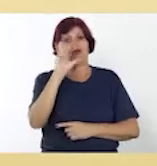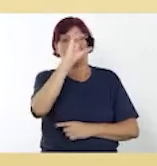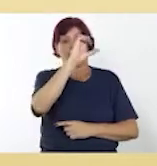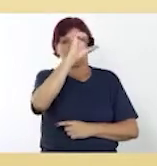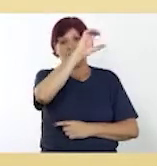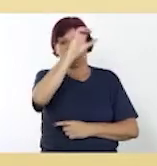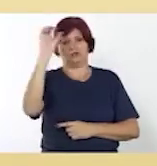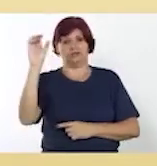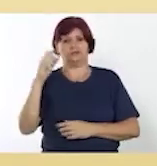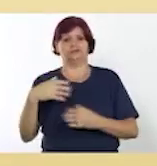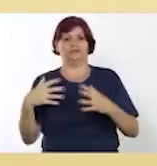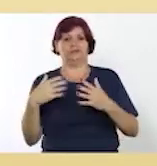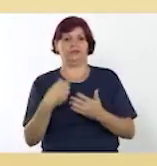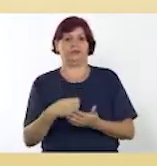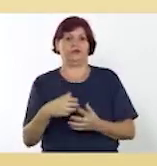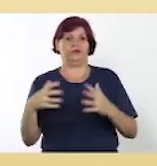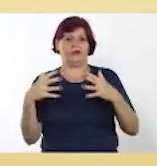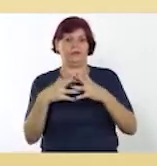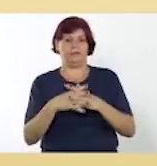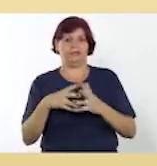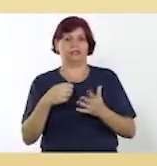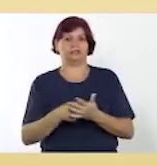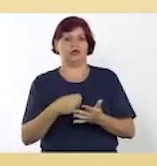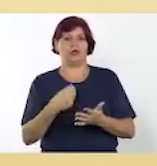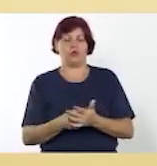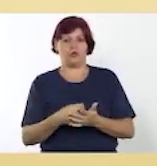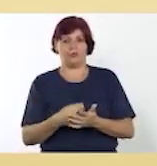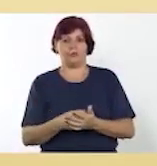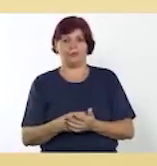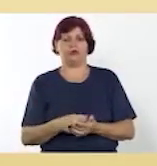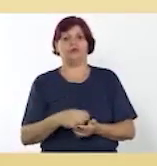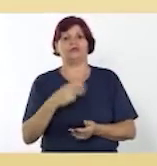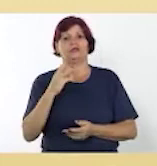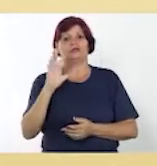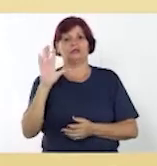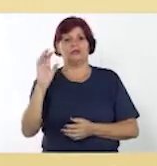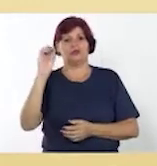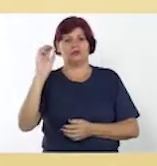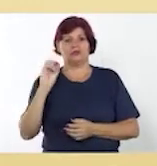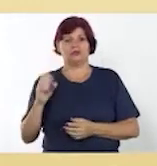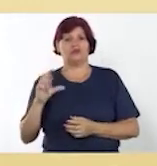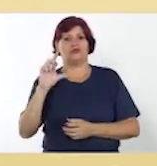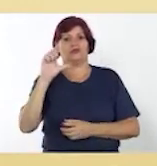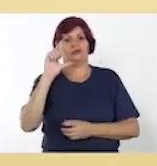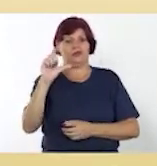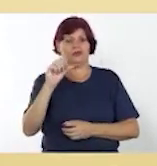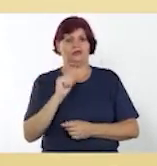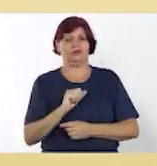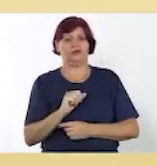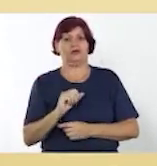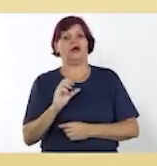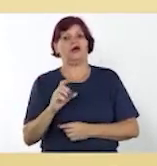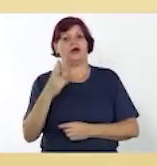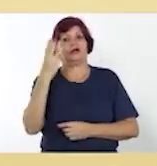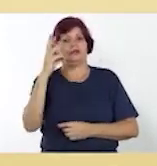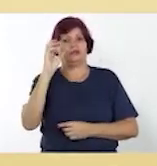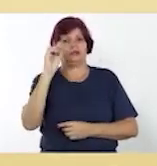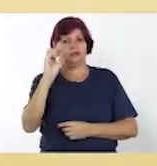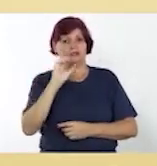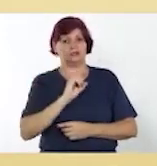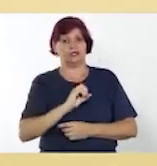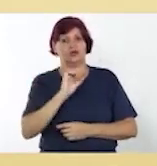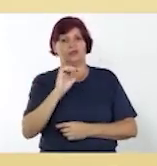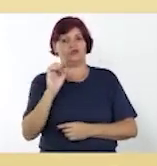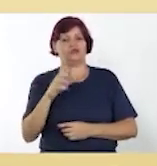compró el 35% de las latas. El 35% de las latas es el 35% de 200 y